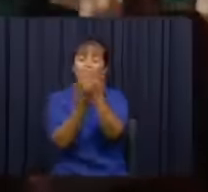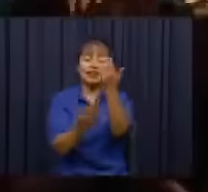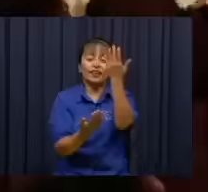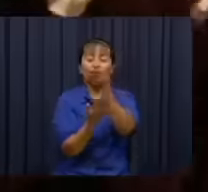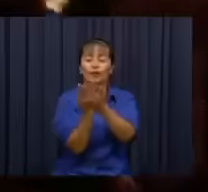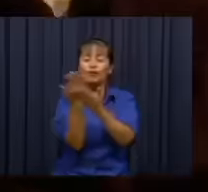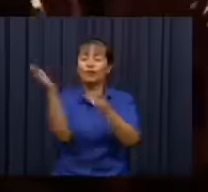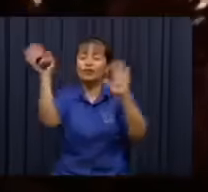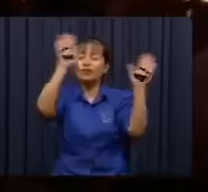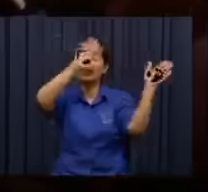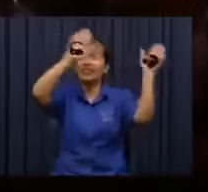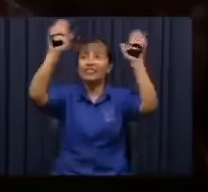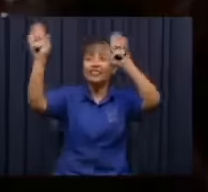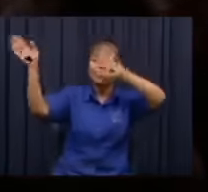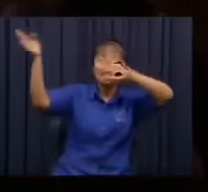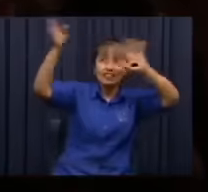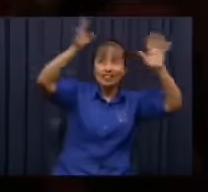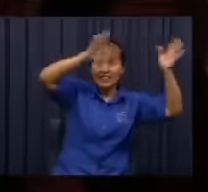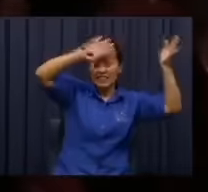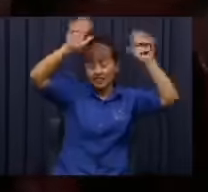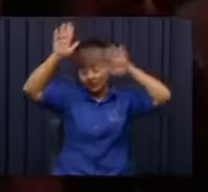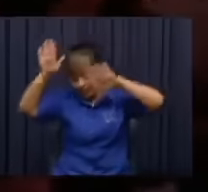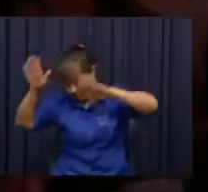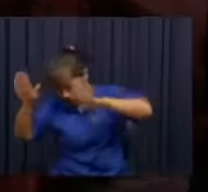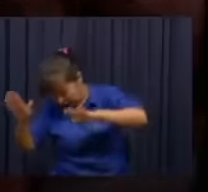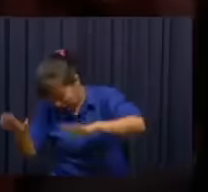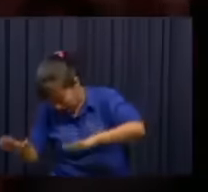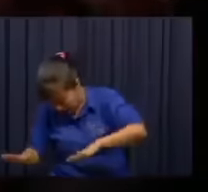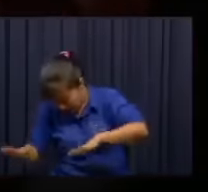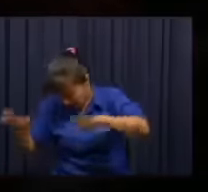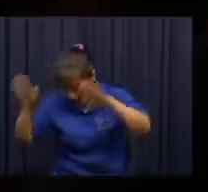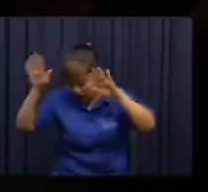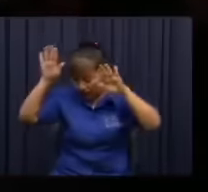de alabanza. Traigo mis manos llenas de